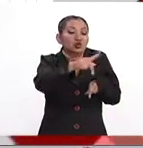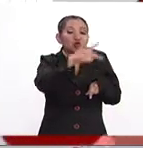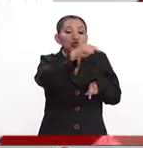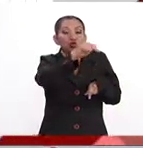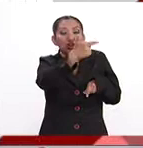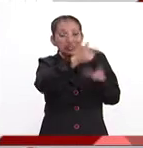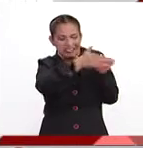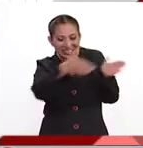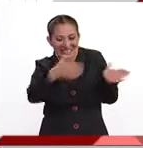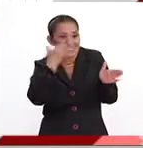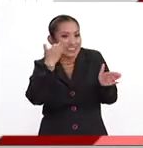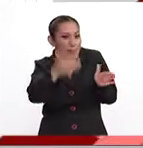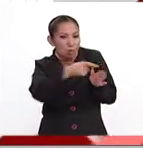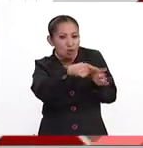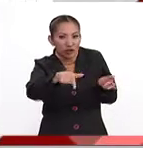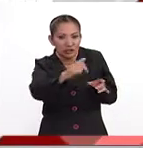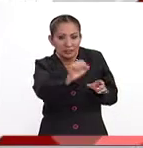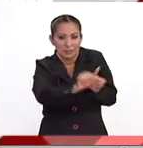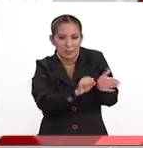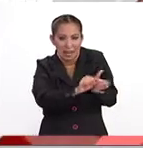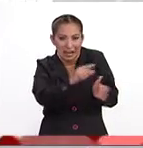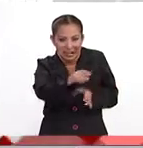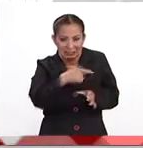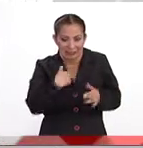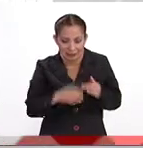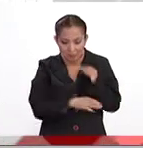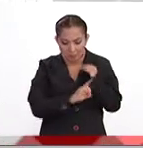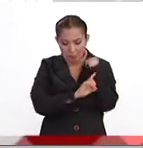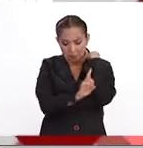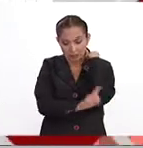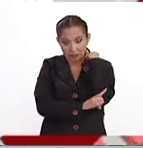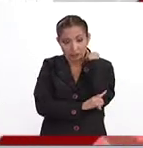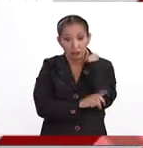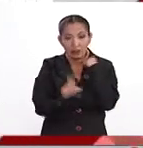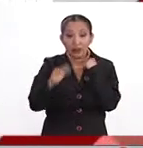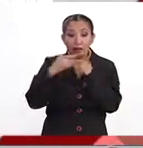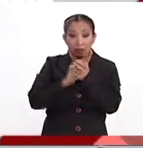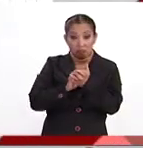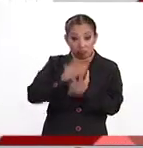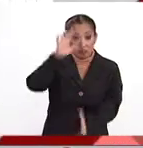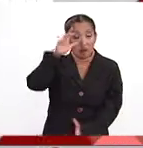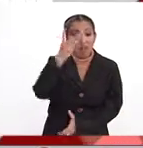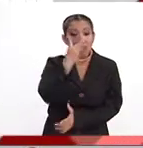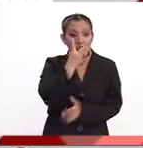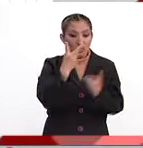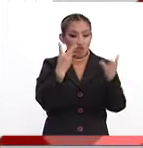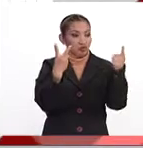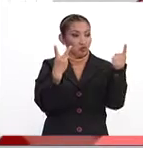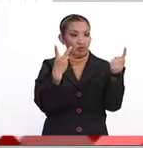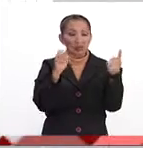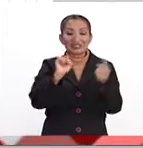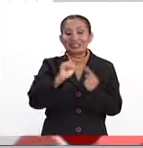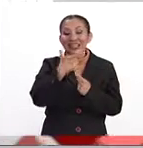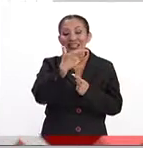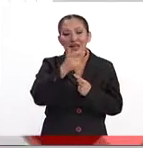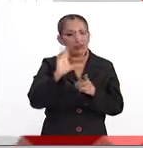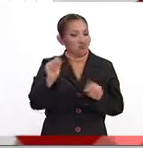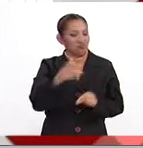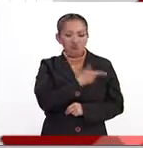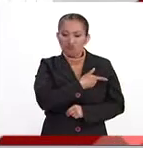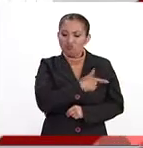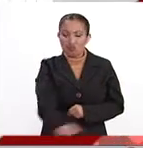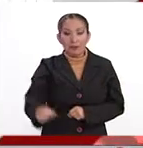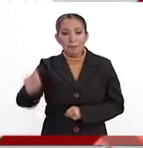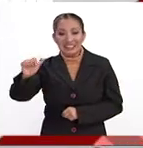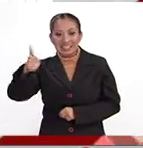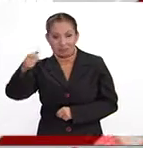12 semanas del embarazo? Como ven, el nivel de desacuerdo es 2-1, 67 en contra 26